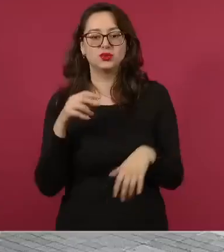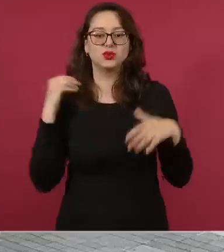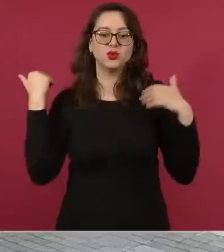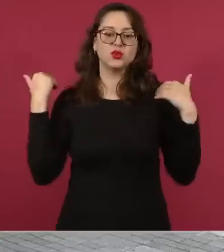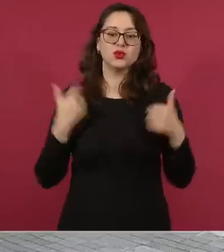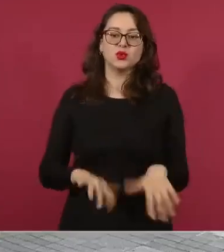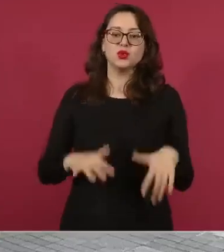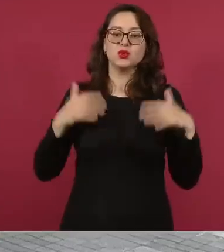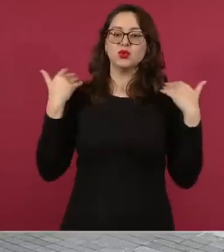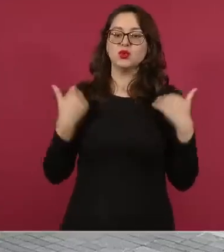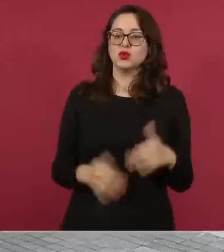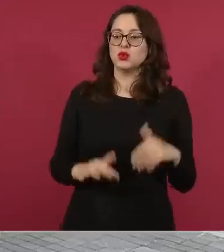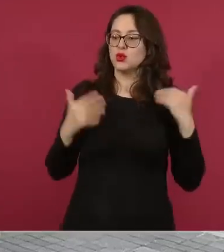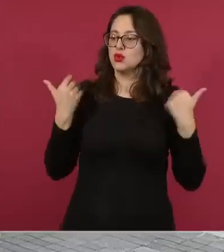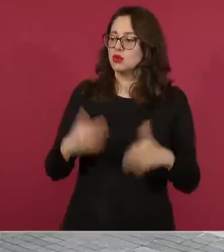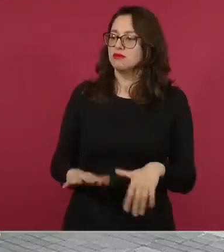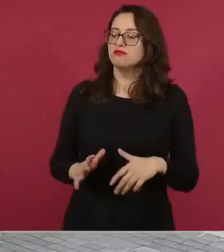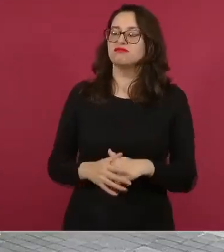instituciones